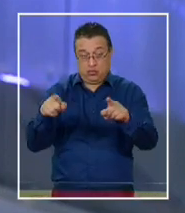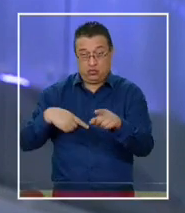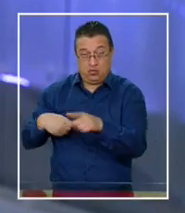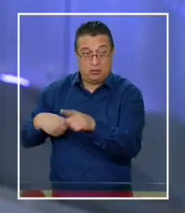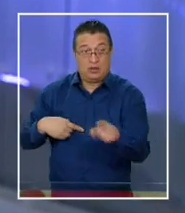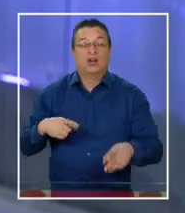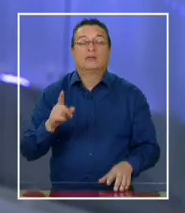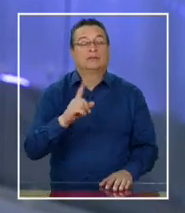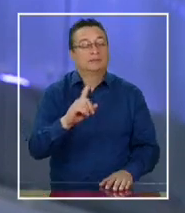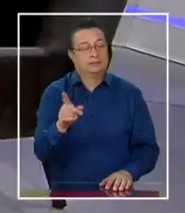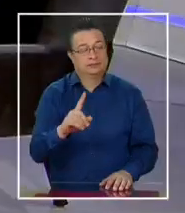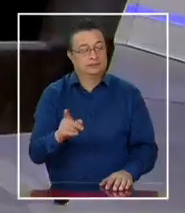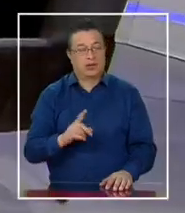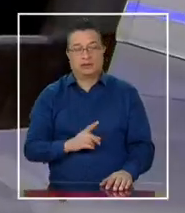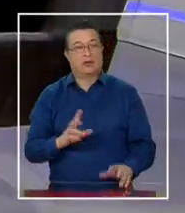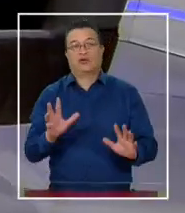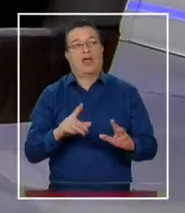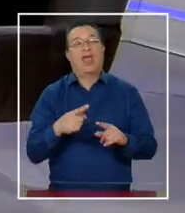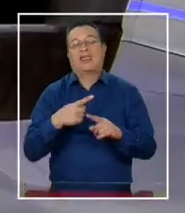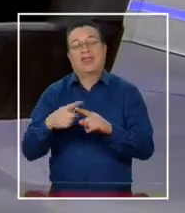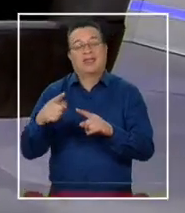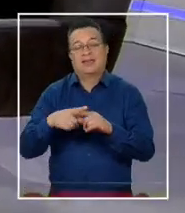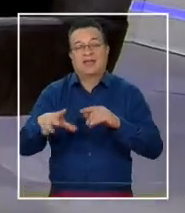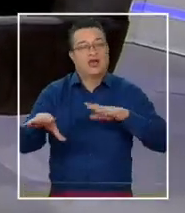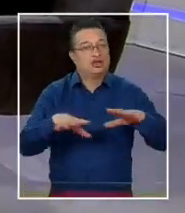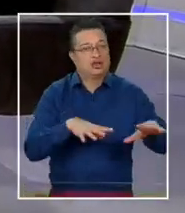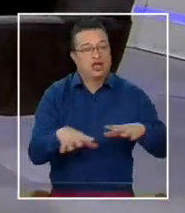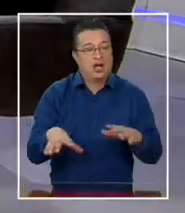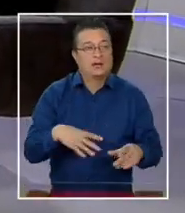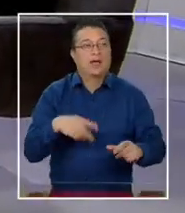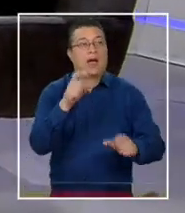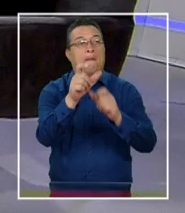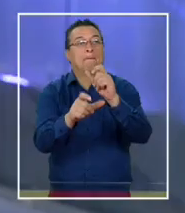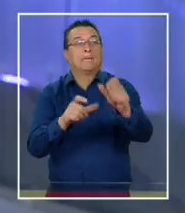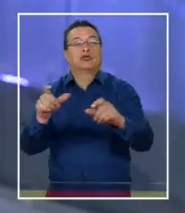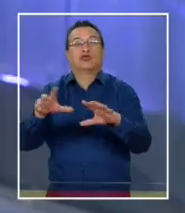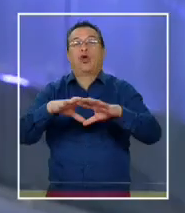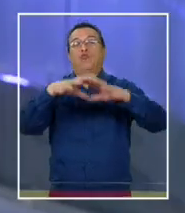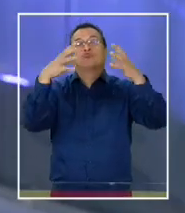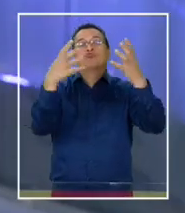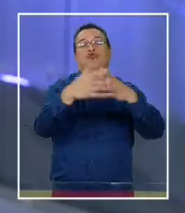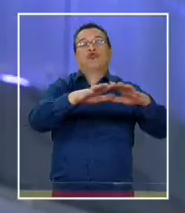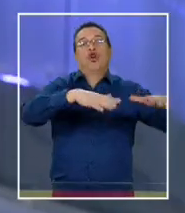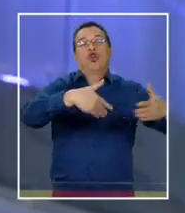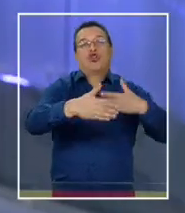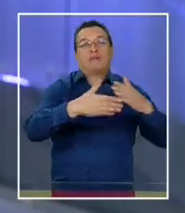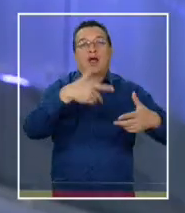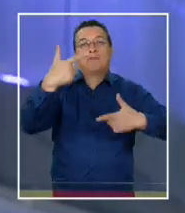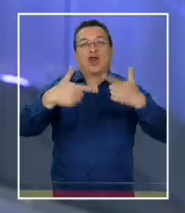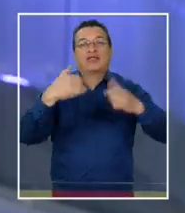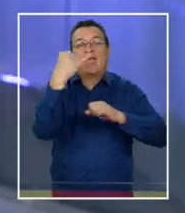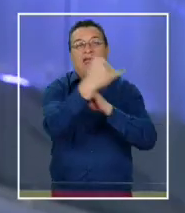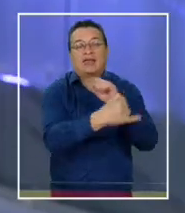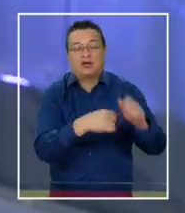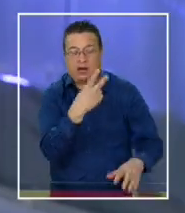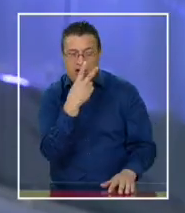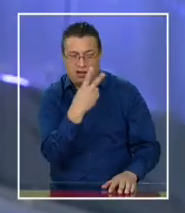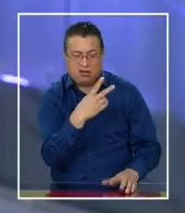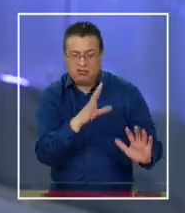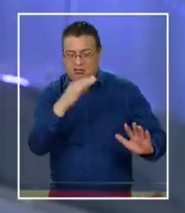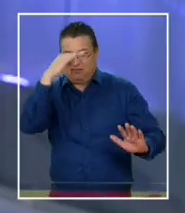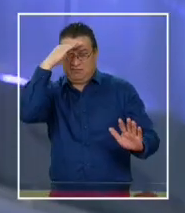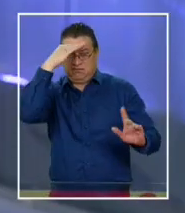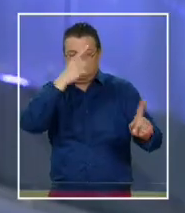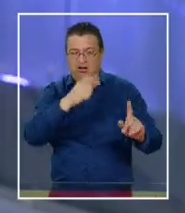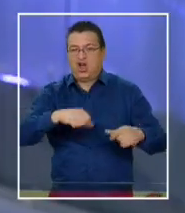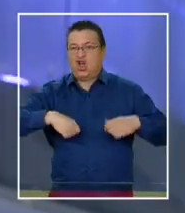no es que hay distintas cosas hay también gente del mundo tradicional de la política exterior que miraban con desconfianza una persona